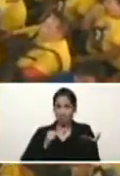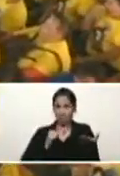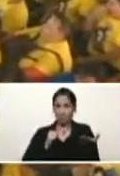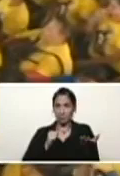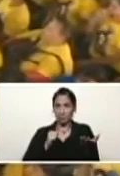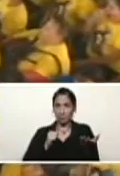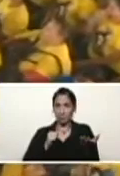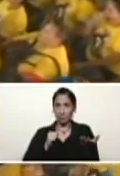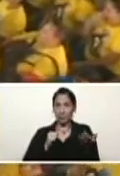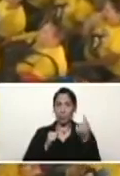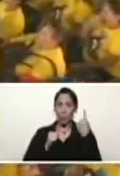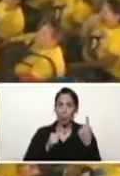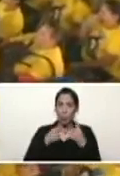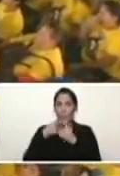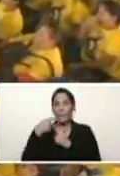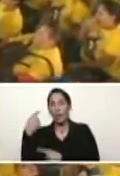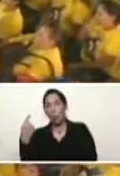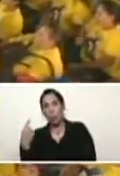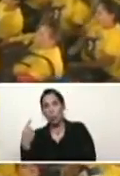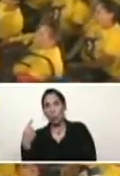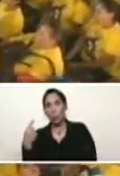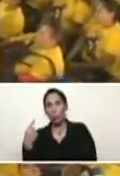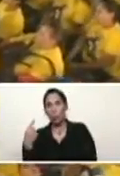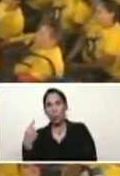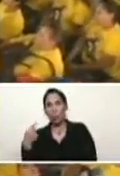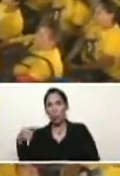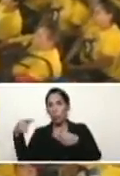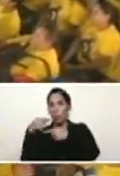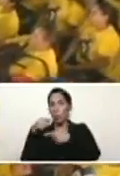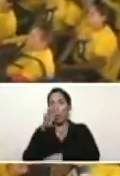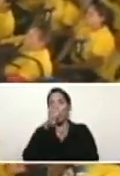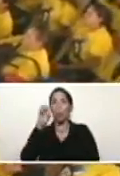El uno más uno, y llegamos a 400 ideles.